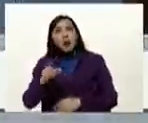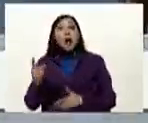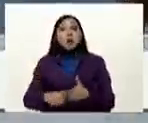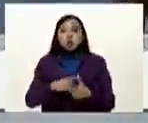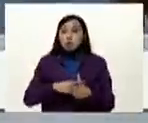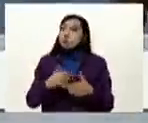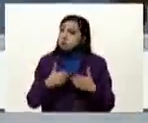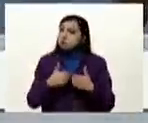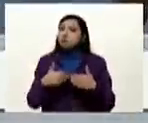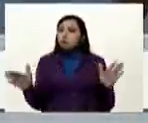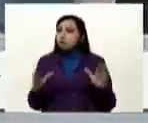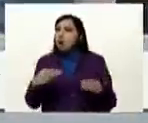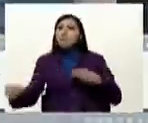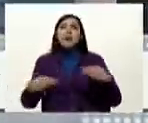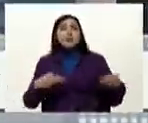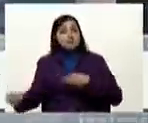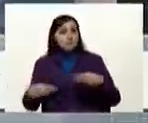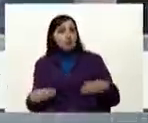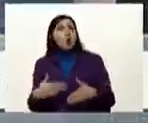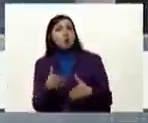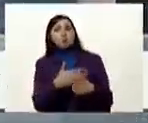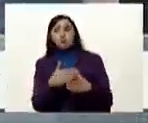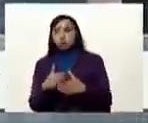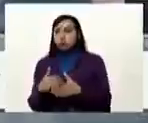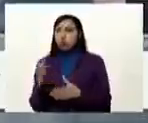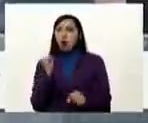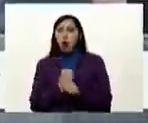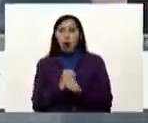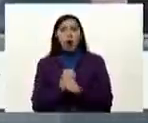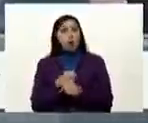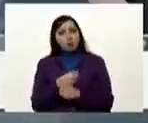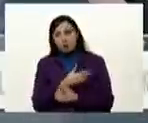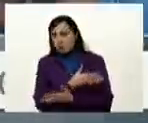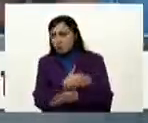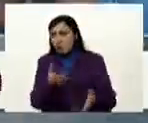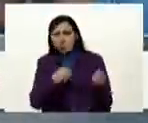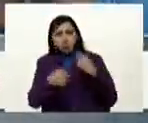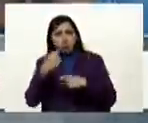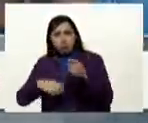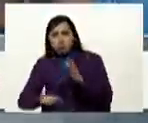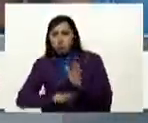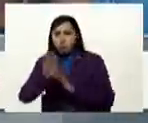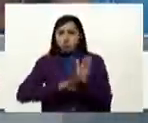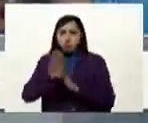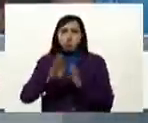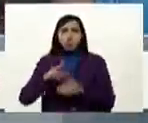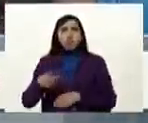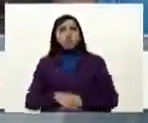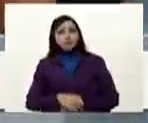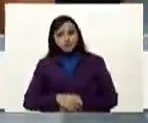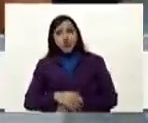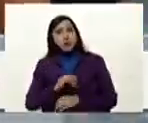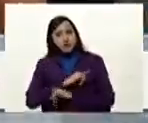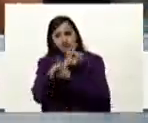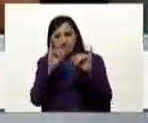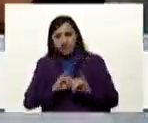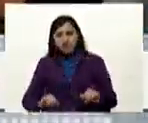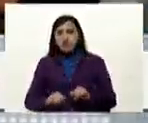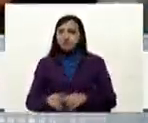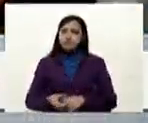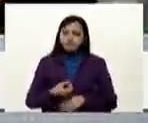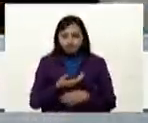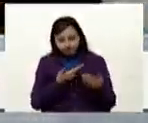brazos abiertos de compartir, de trabajo, de comercio, de crecimiento económico y de felicidad. ¿Qué nos puede